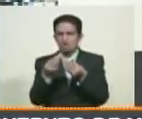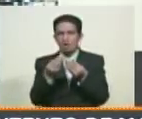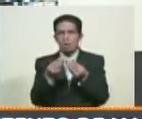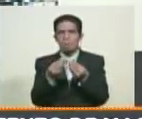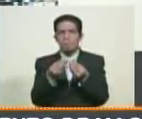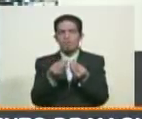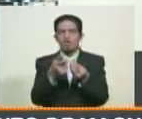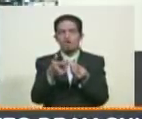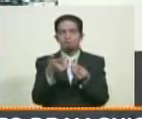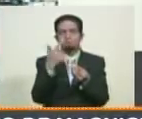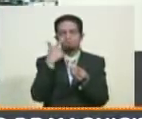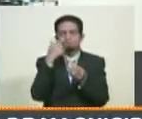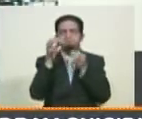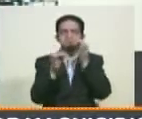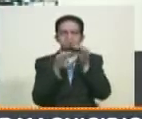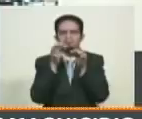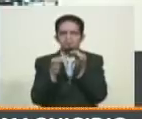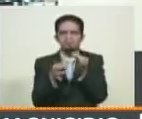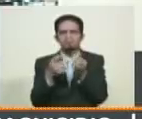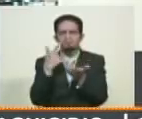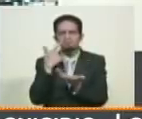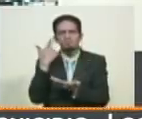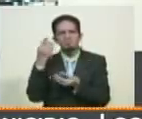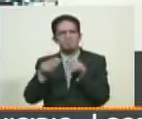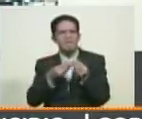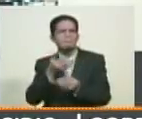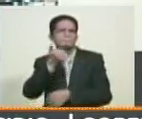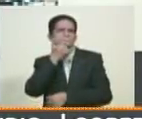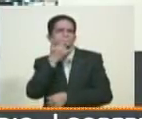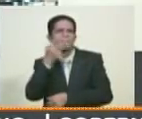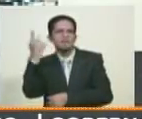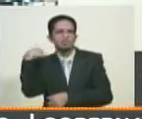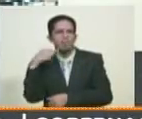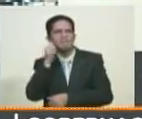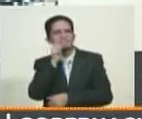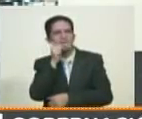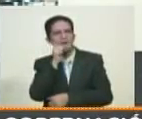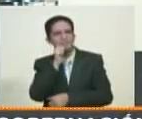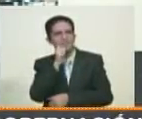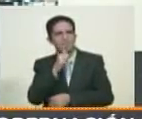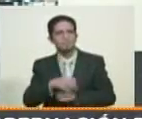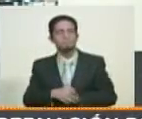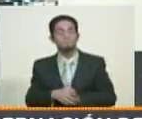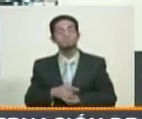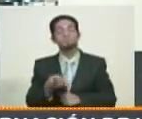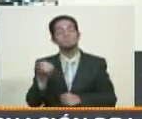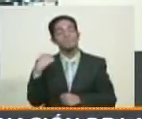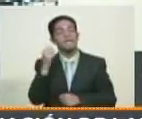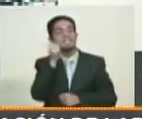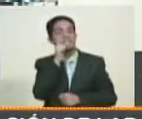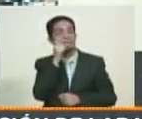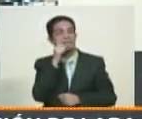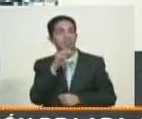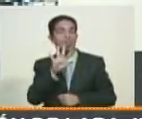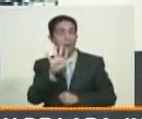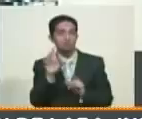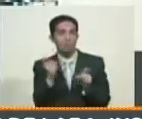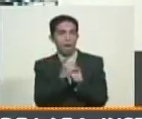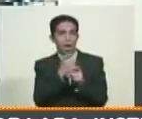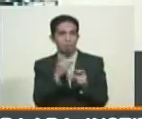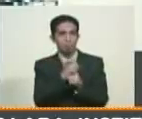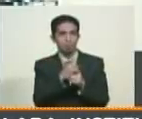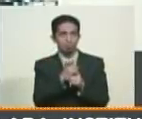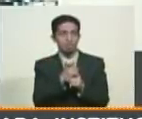reservándome, como manda la ley, pues, algunos detalles. El sábado 4 de agosto se